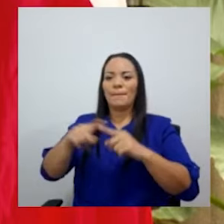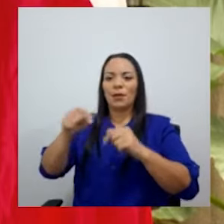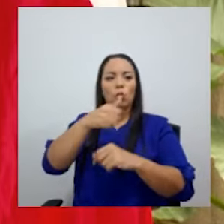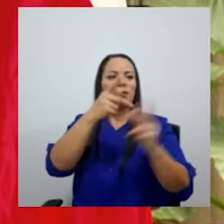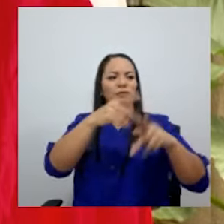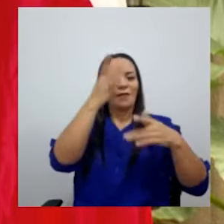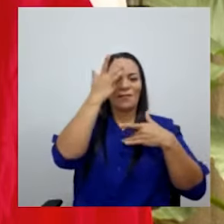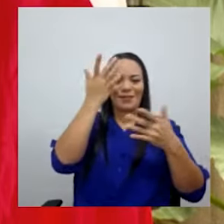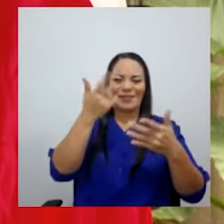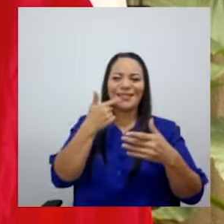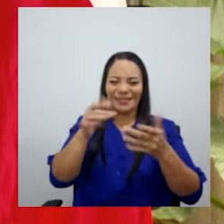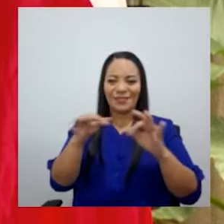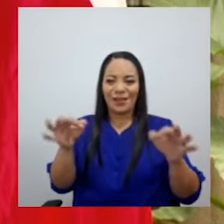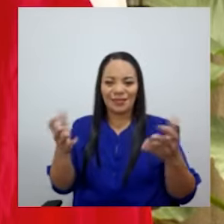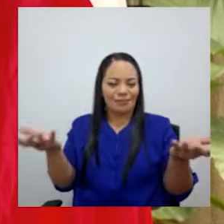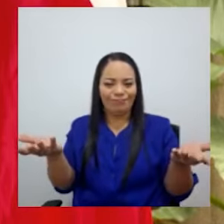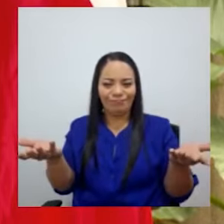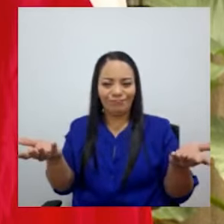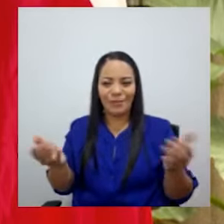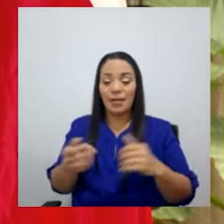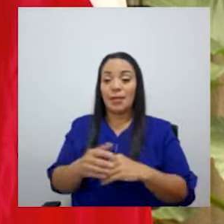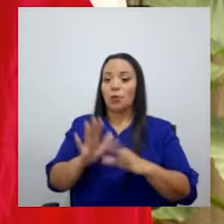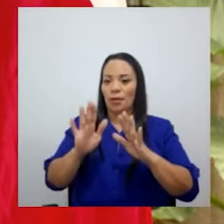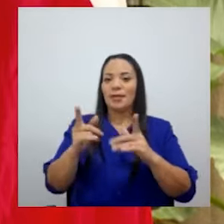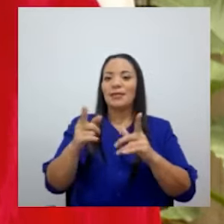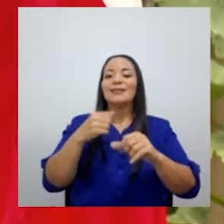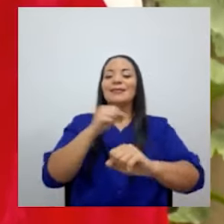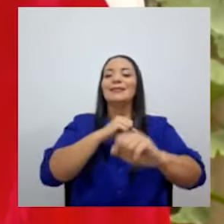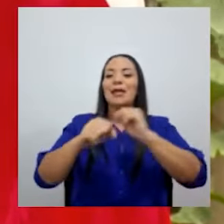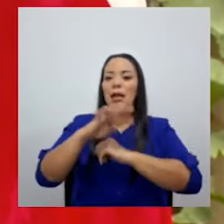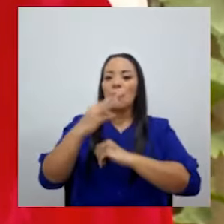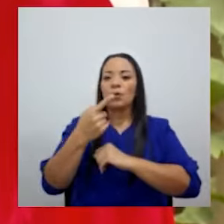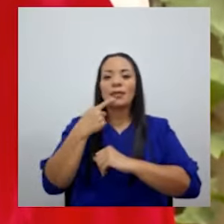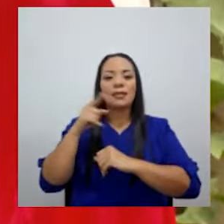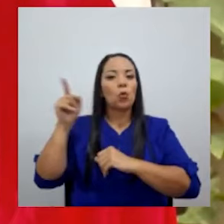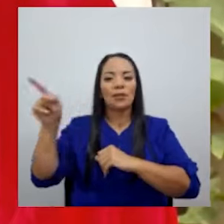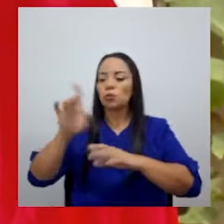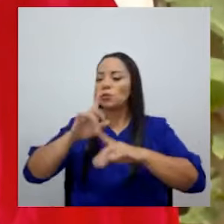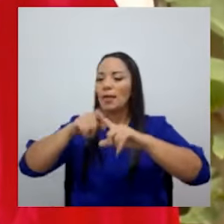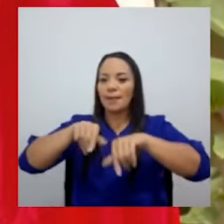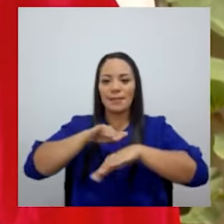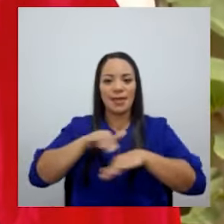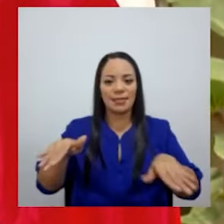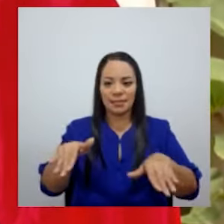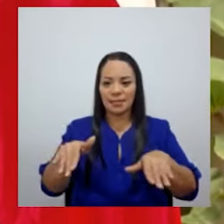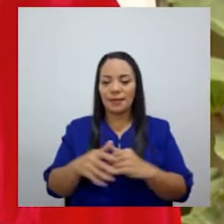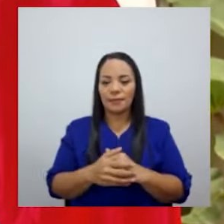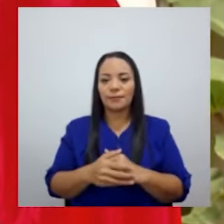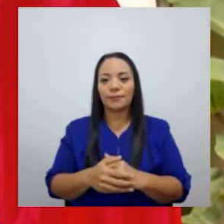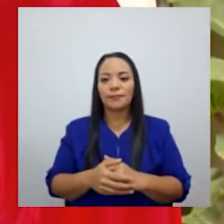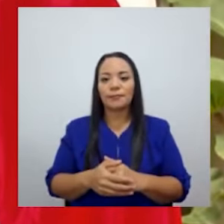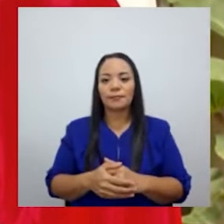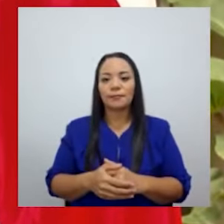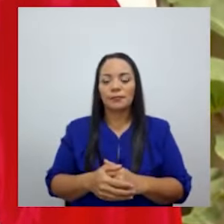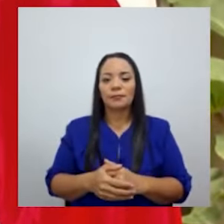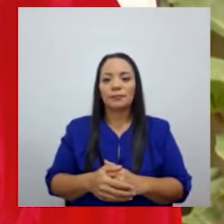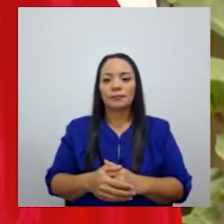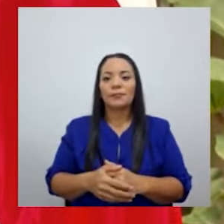sala dijo, eso puede eliminarse por un acto de